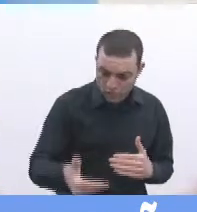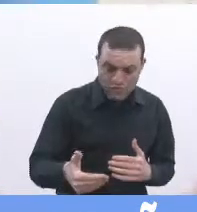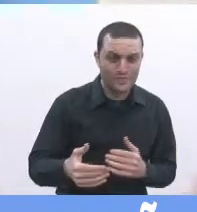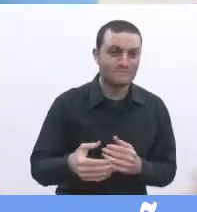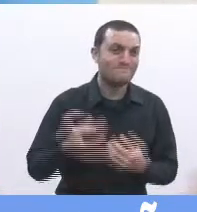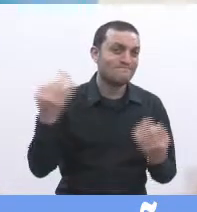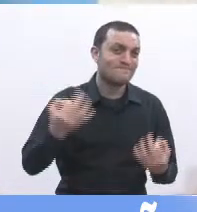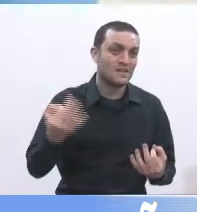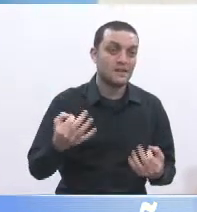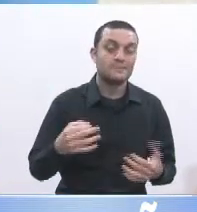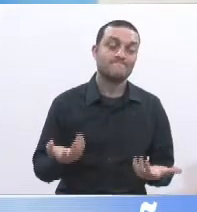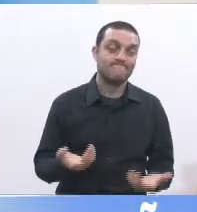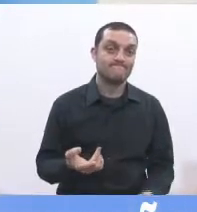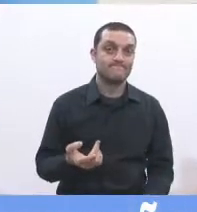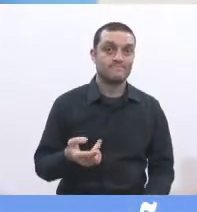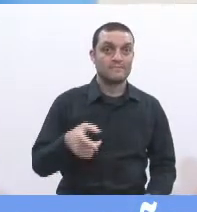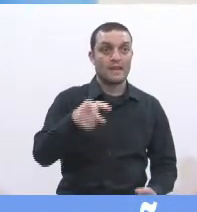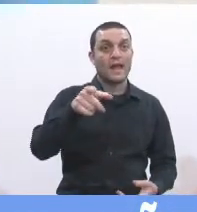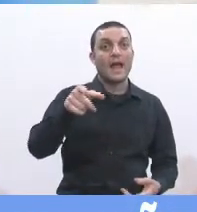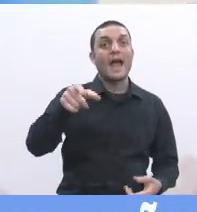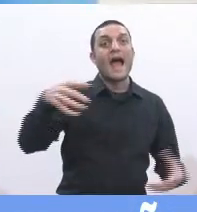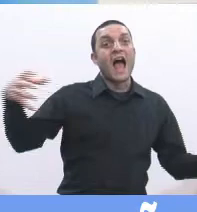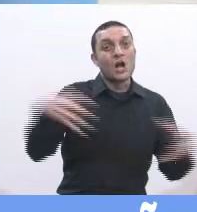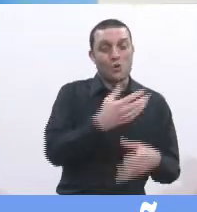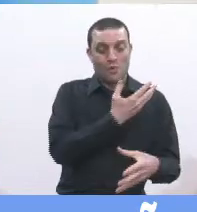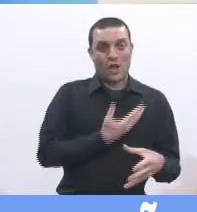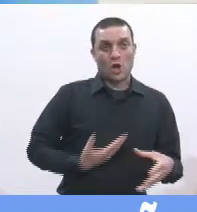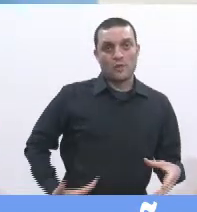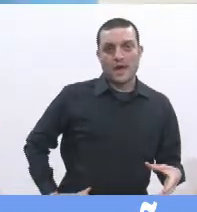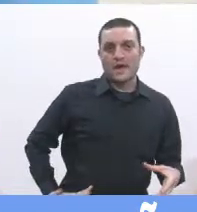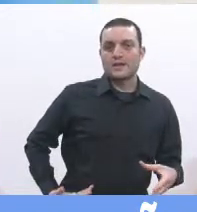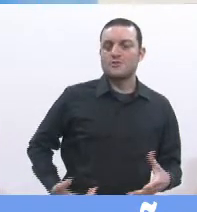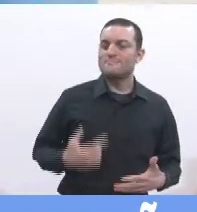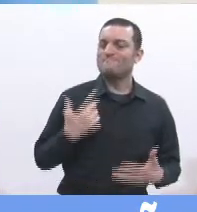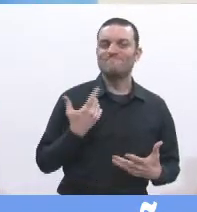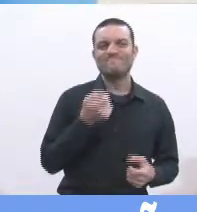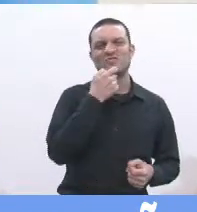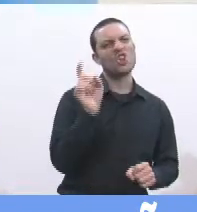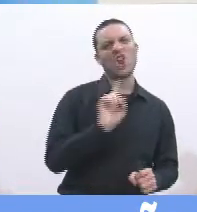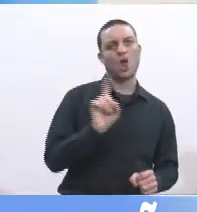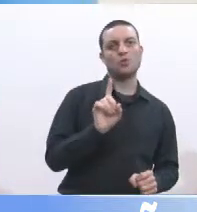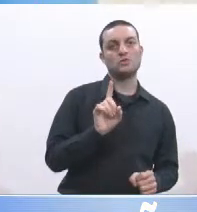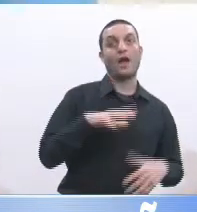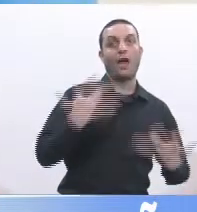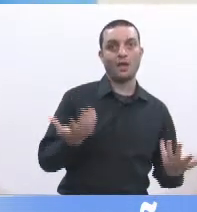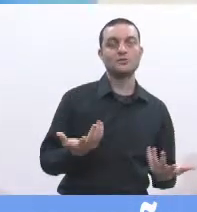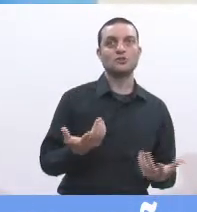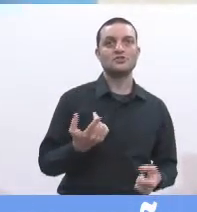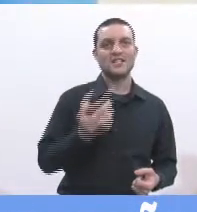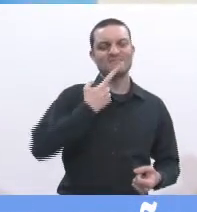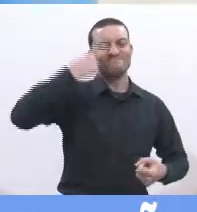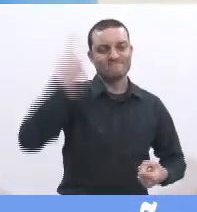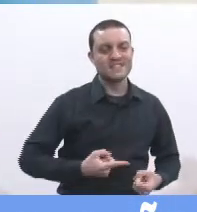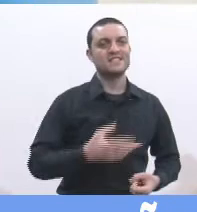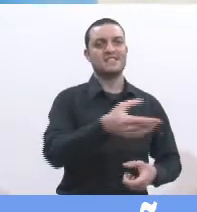lo que les molesta. Les molesta tanto que decidieron sacarle la plata para que deje de ser buena. Me cuesta creer